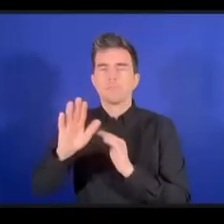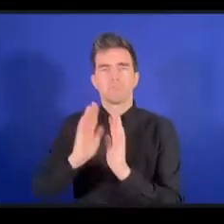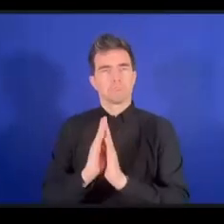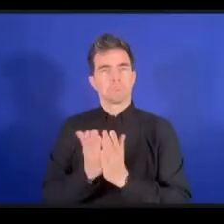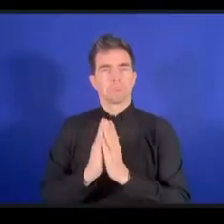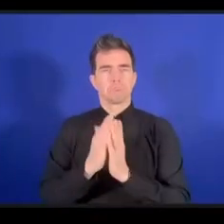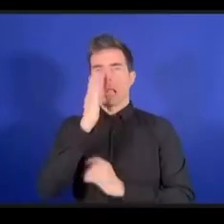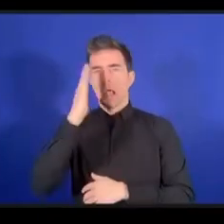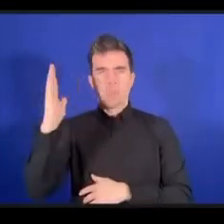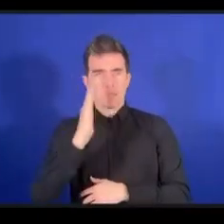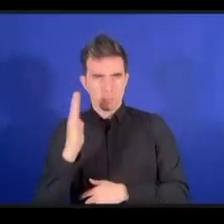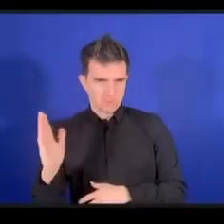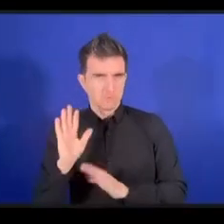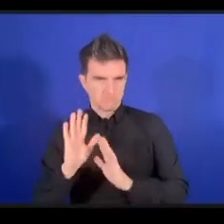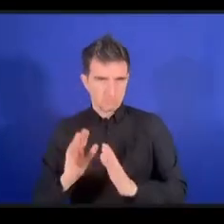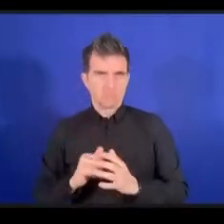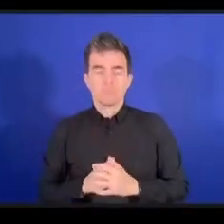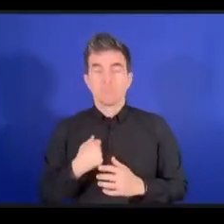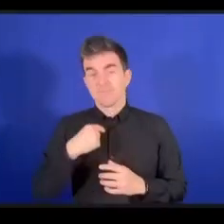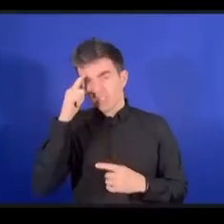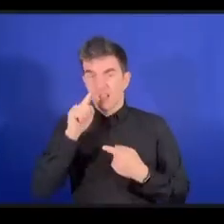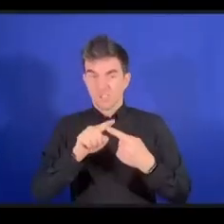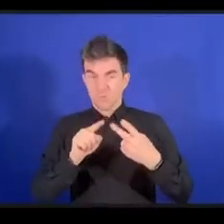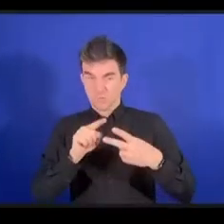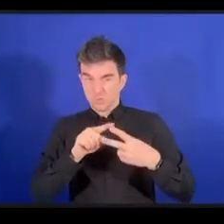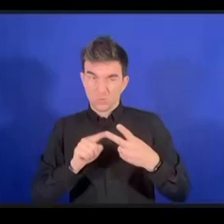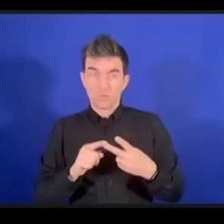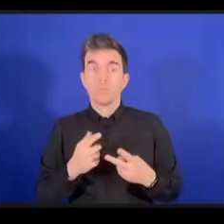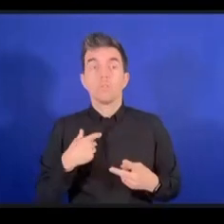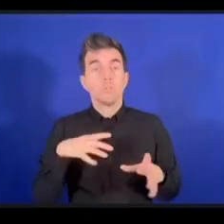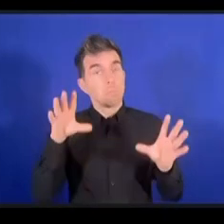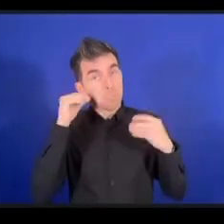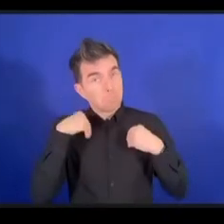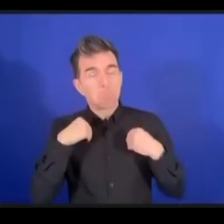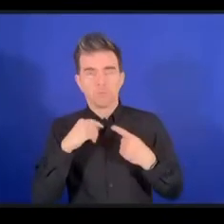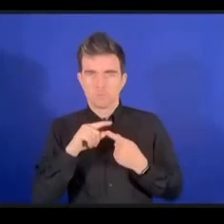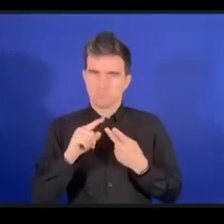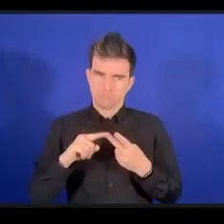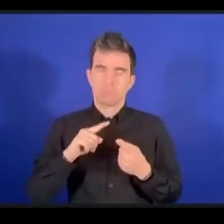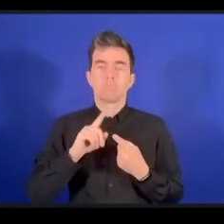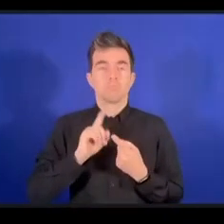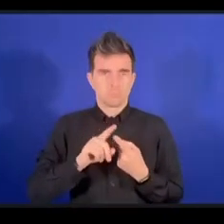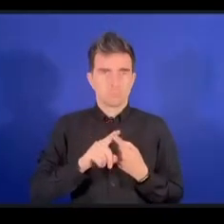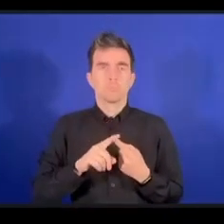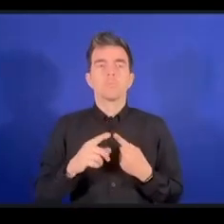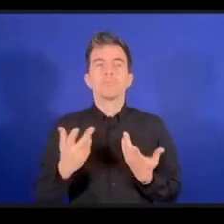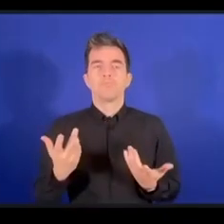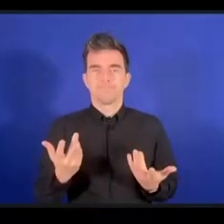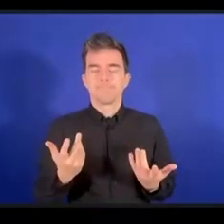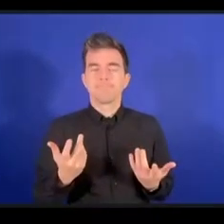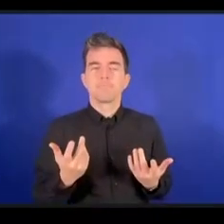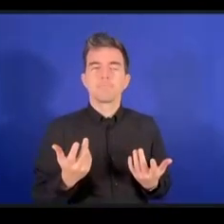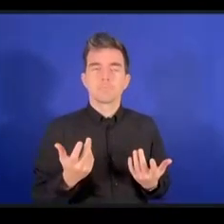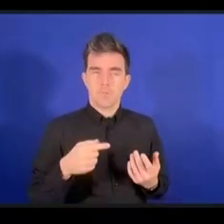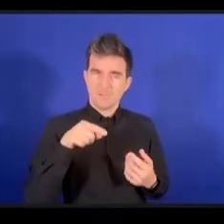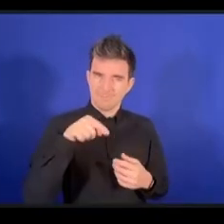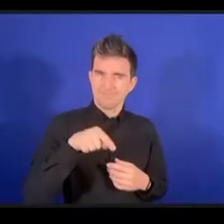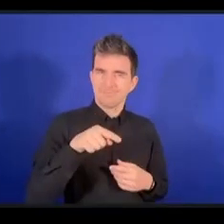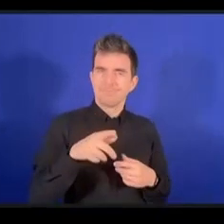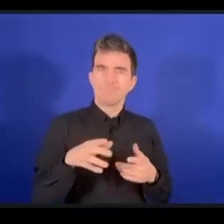son primero el hecho de que las colisiones dinámicas están aquí